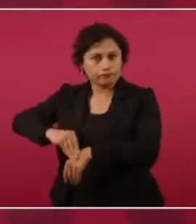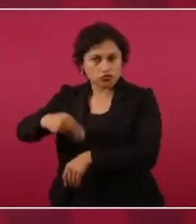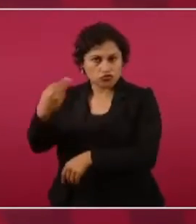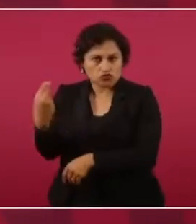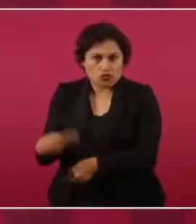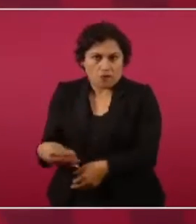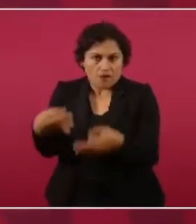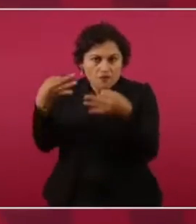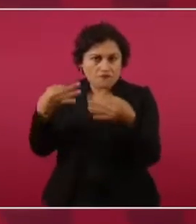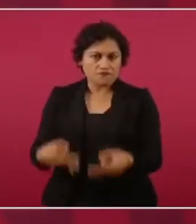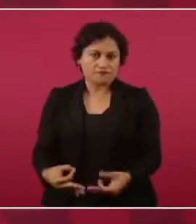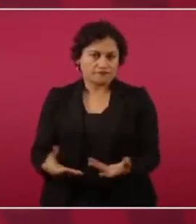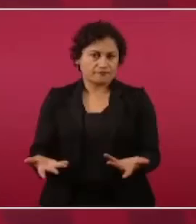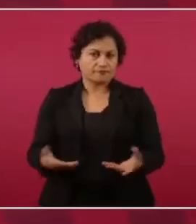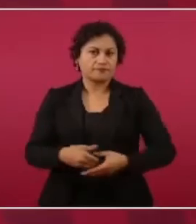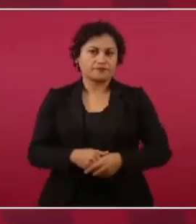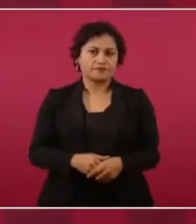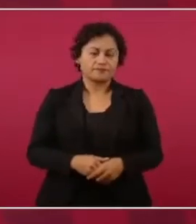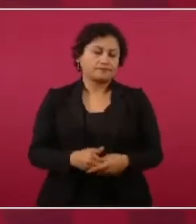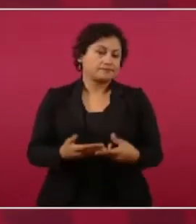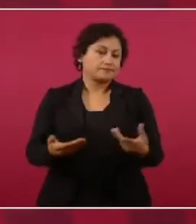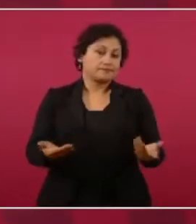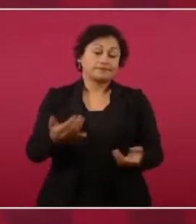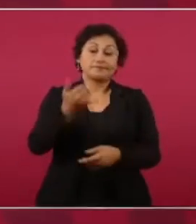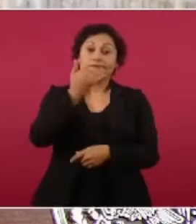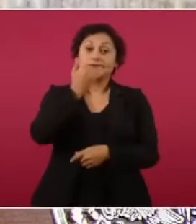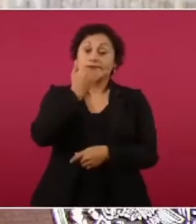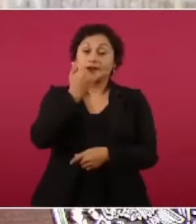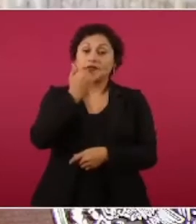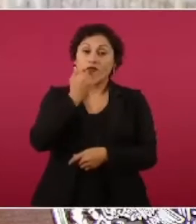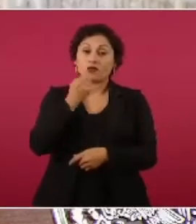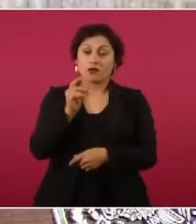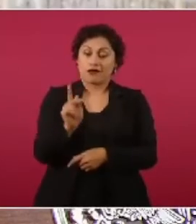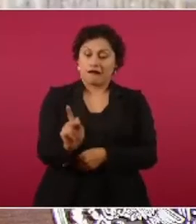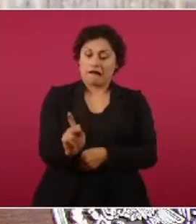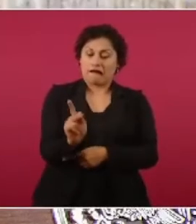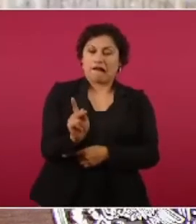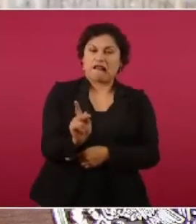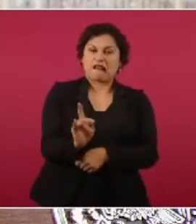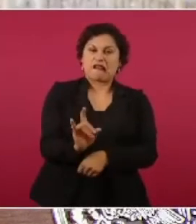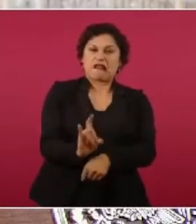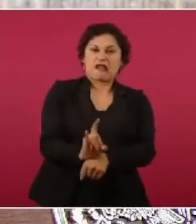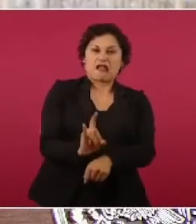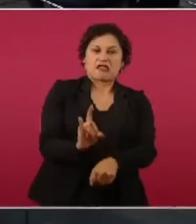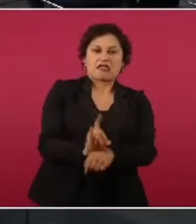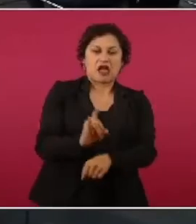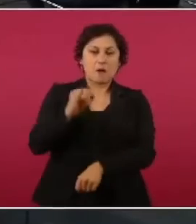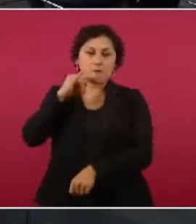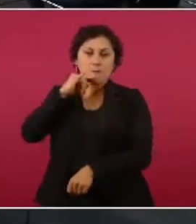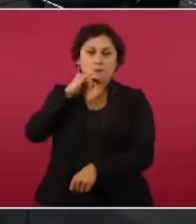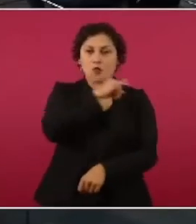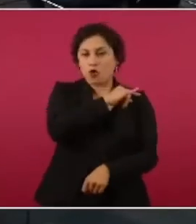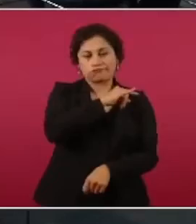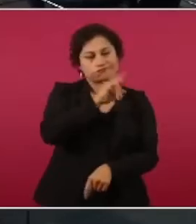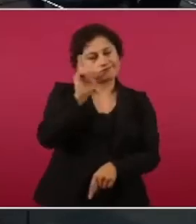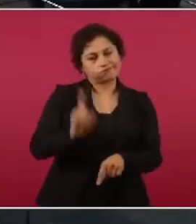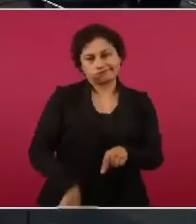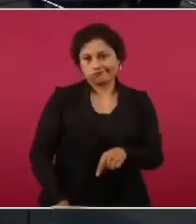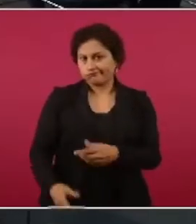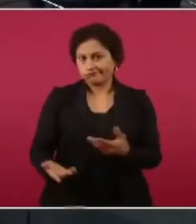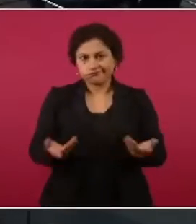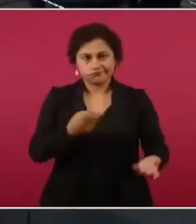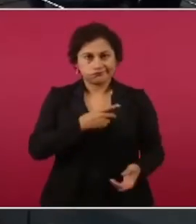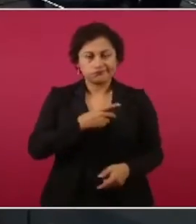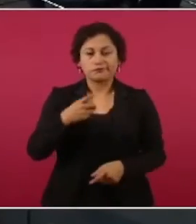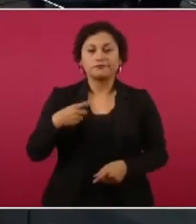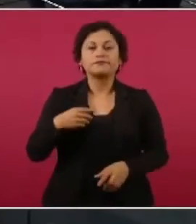y hay que hacer a un lado la simulación y la hipocresía. Precisamente por lo que menciona usted, lo que él mencionaba